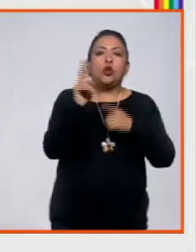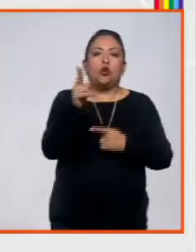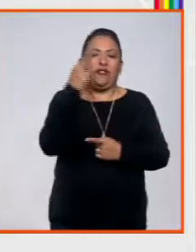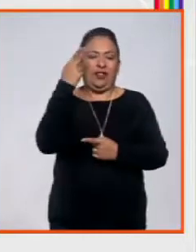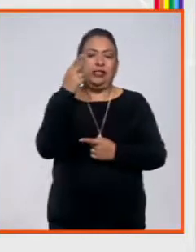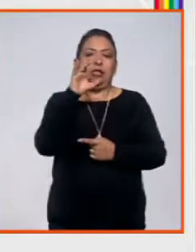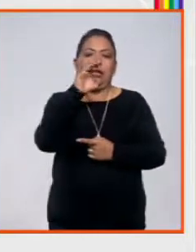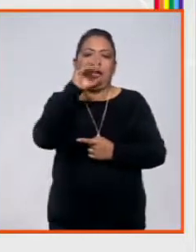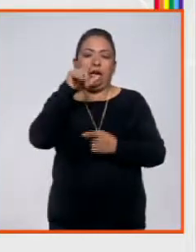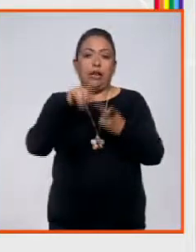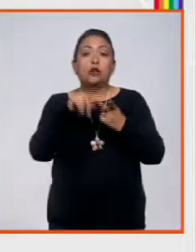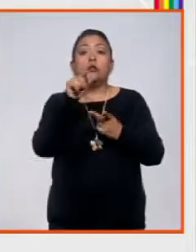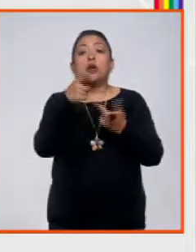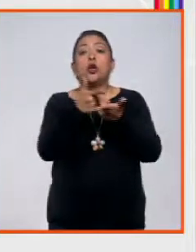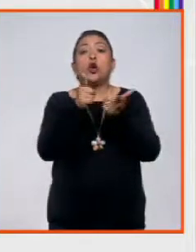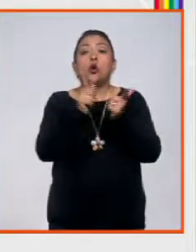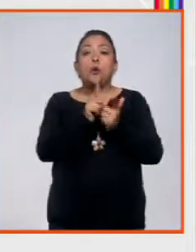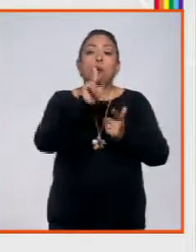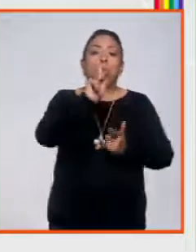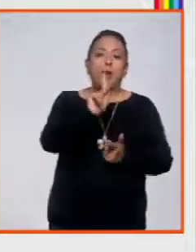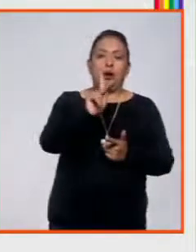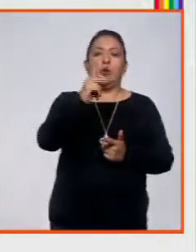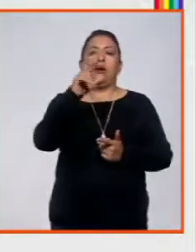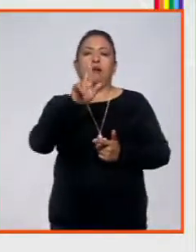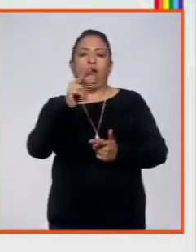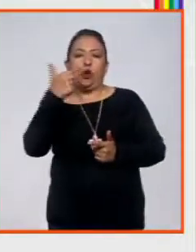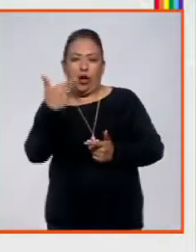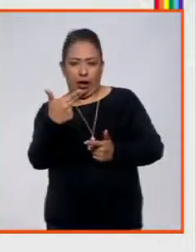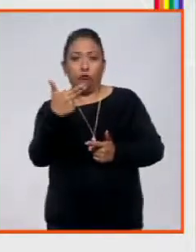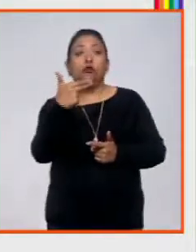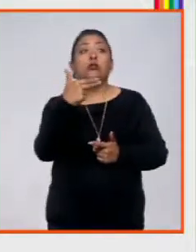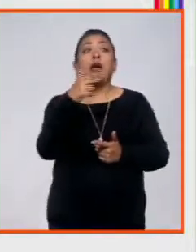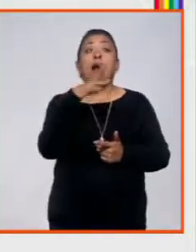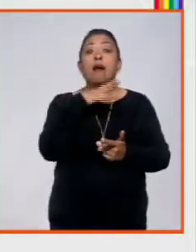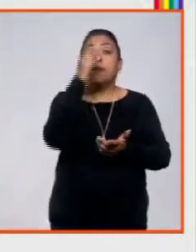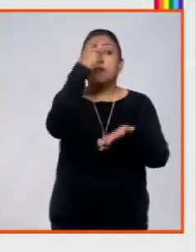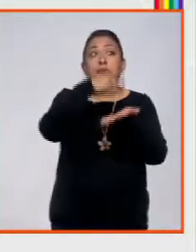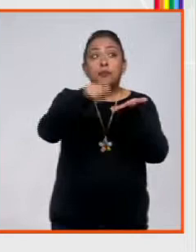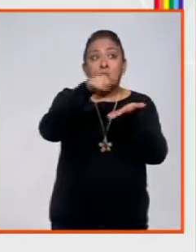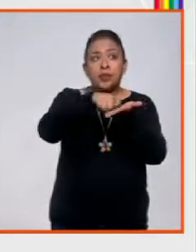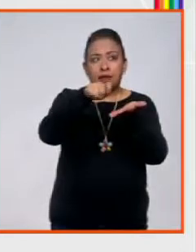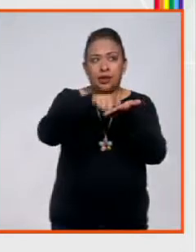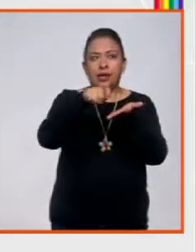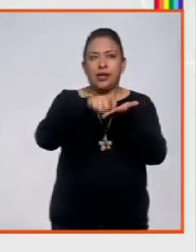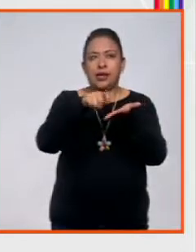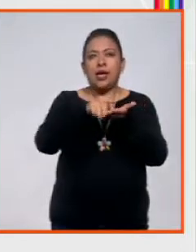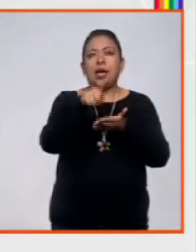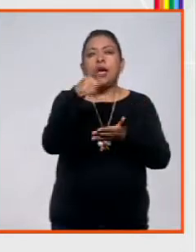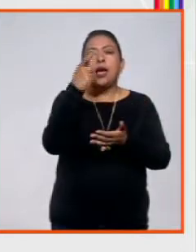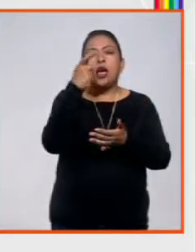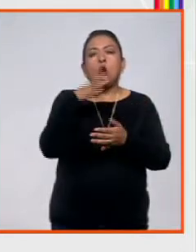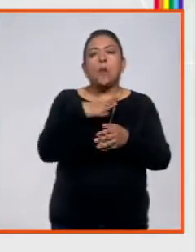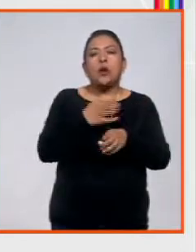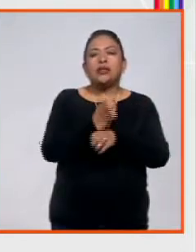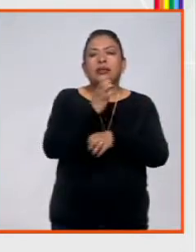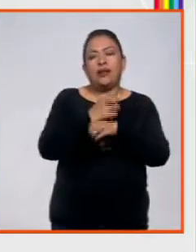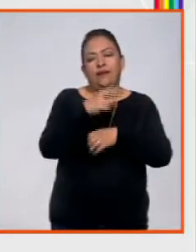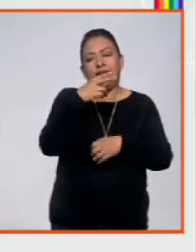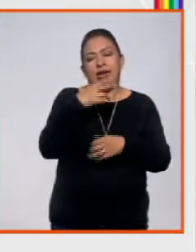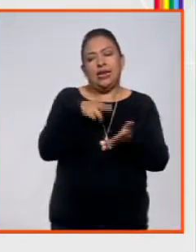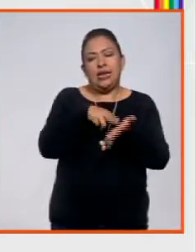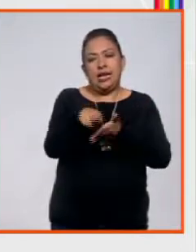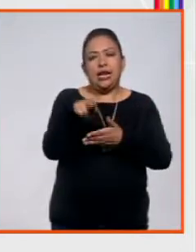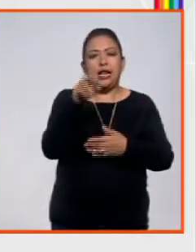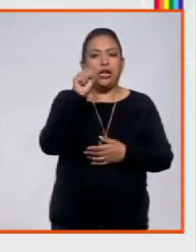y el grupo editorial penguin randomhouse por su obra guiar a la esclava negra de sor juana inés que